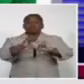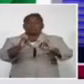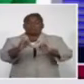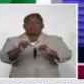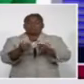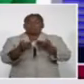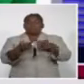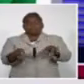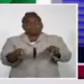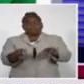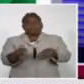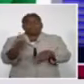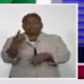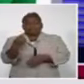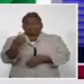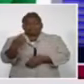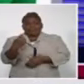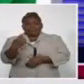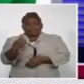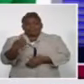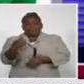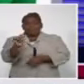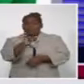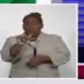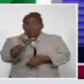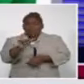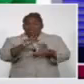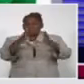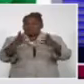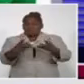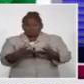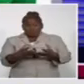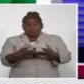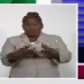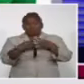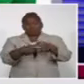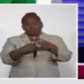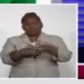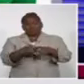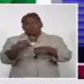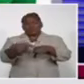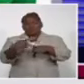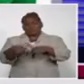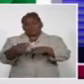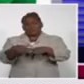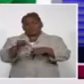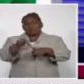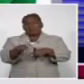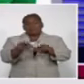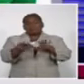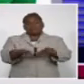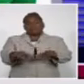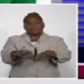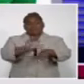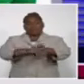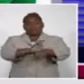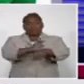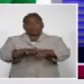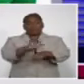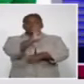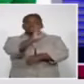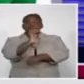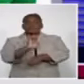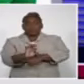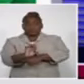todavía mucho, como le queda al mundo, para que realmente el efecto de la vacunación, el porciento de la población que